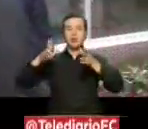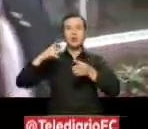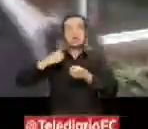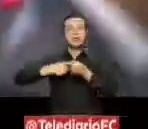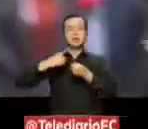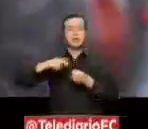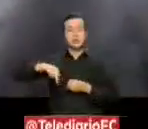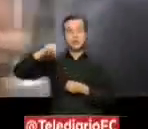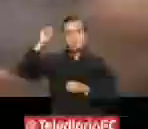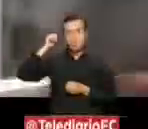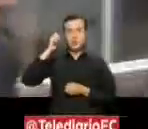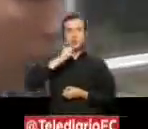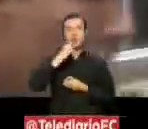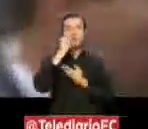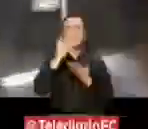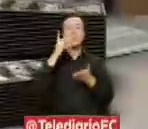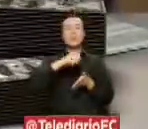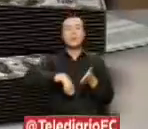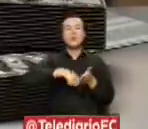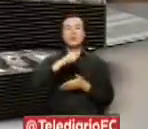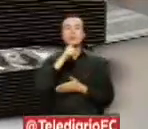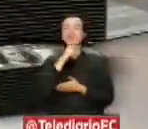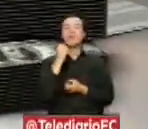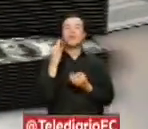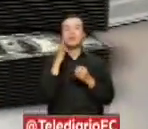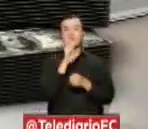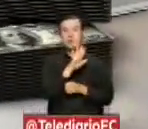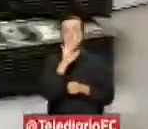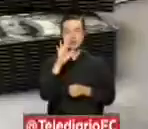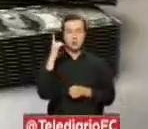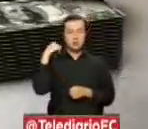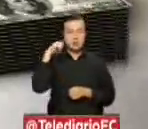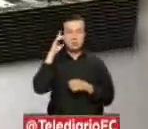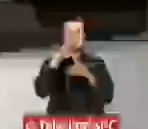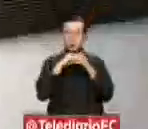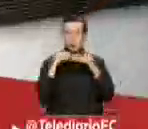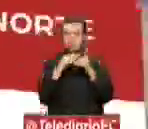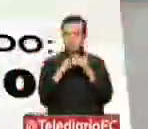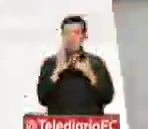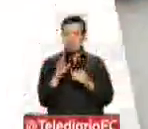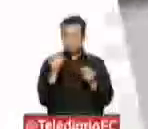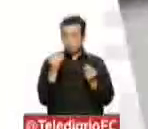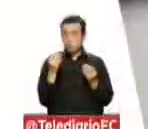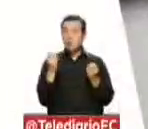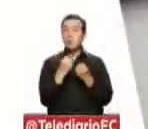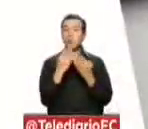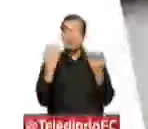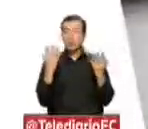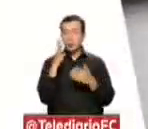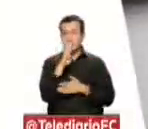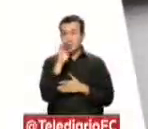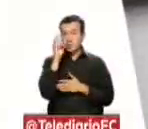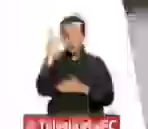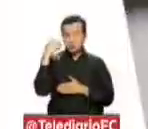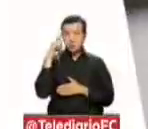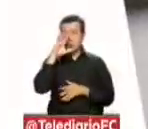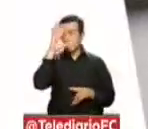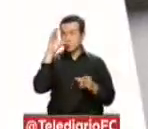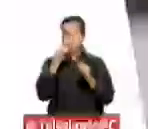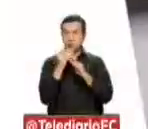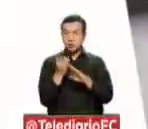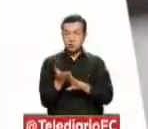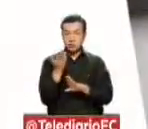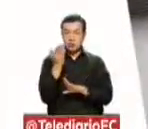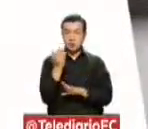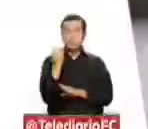Norte. Según el informe, fue contratado por un monto de $55 millones, pero su costo real es de $40 millones, es decir, que habría un